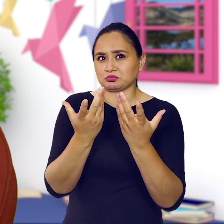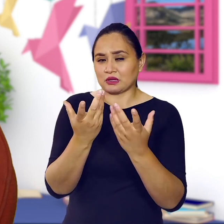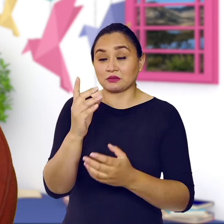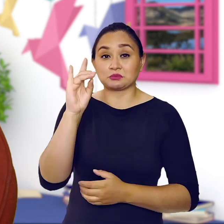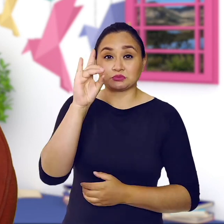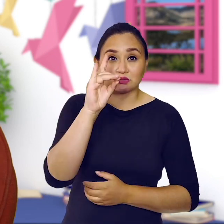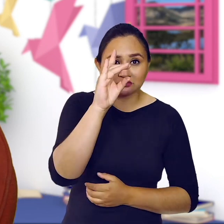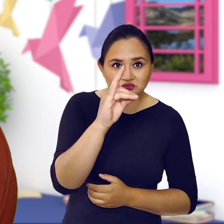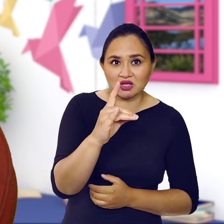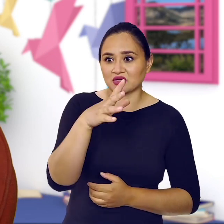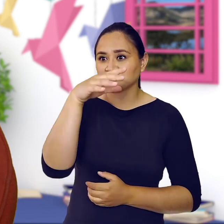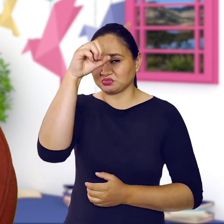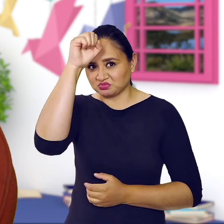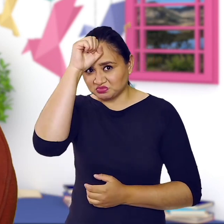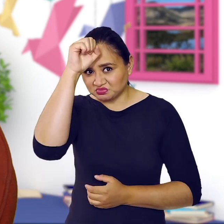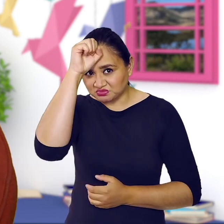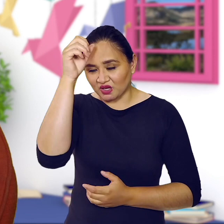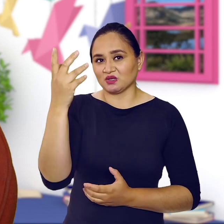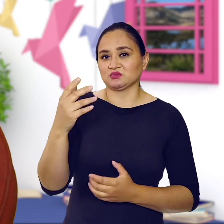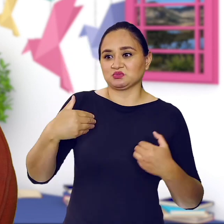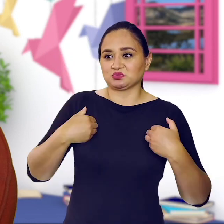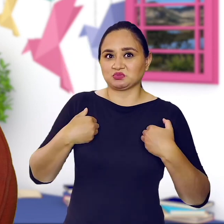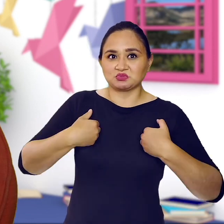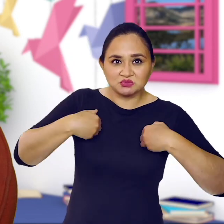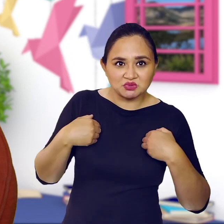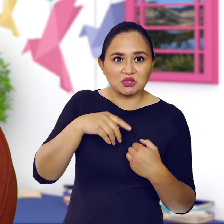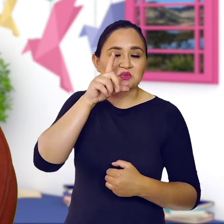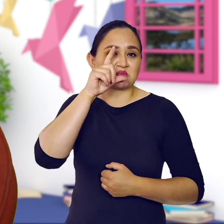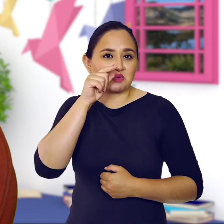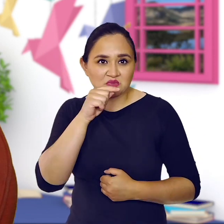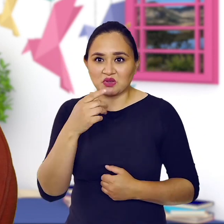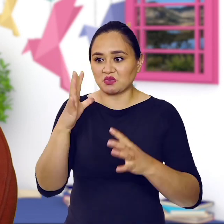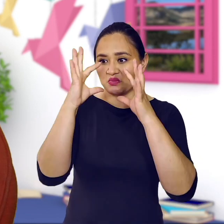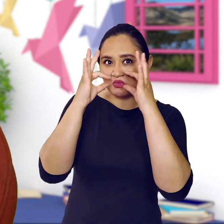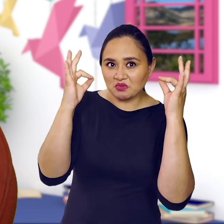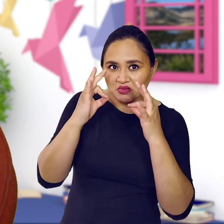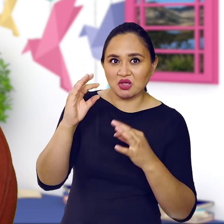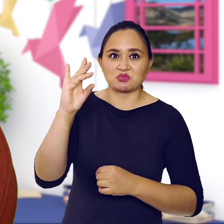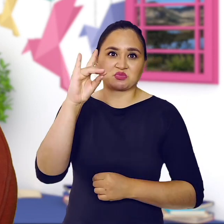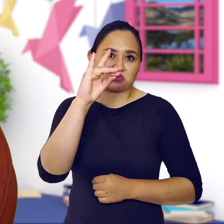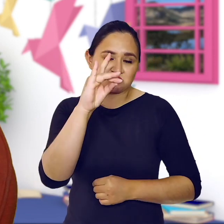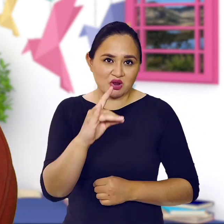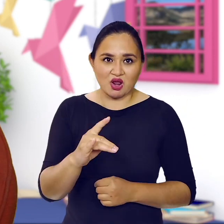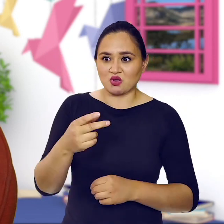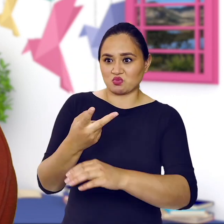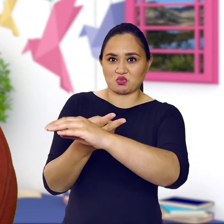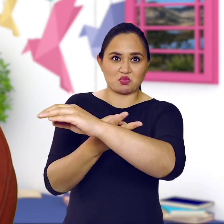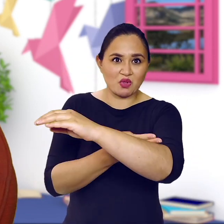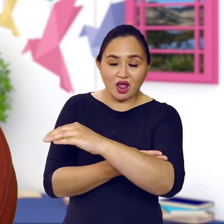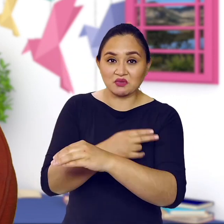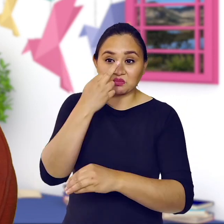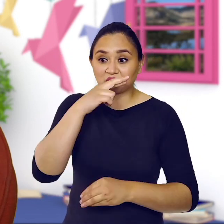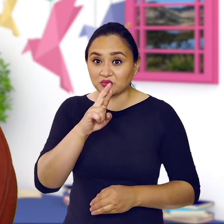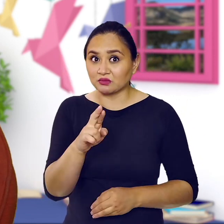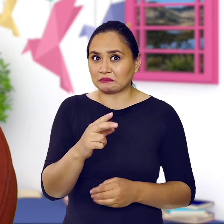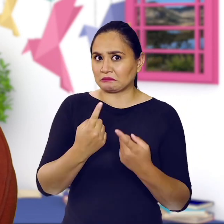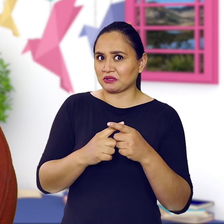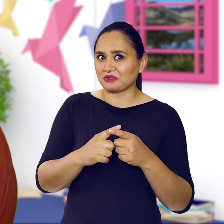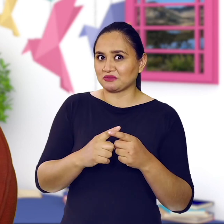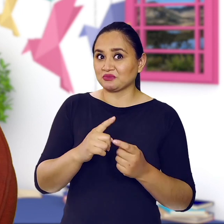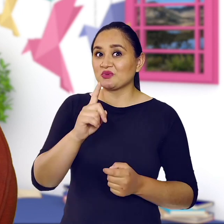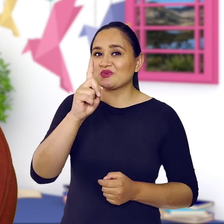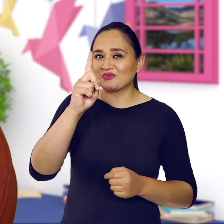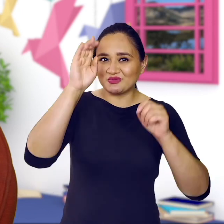Llamas, vacas, chanchos, gallinas, perros, gatos, ovejas y hasta ratones. Pero él era el único